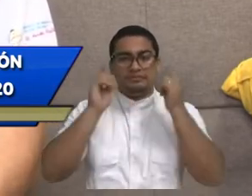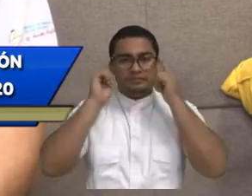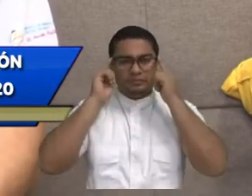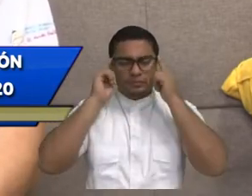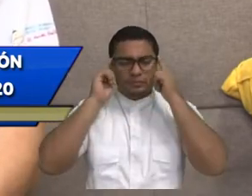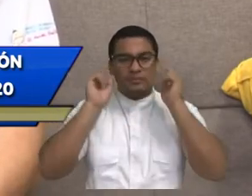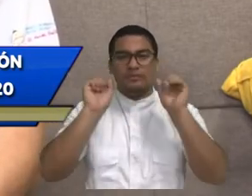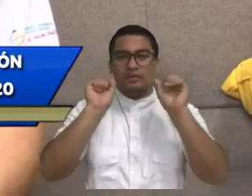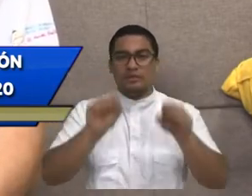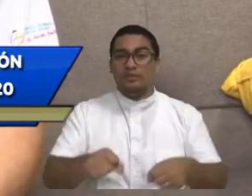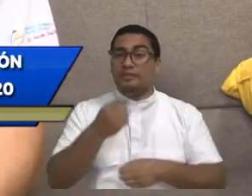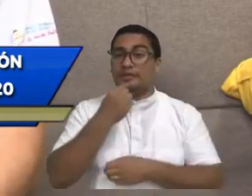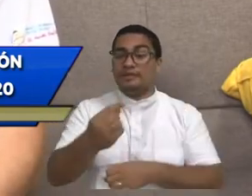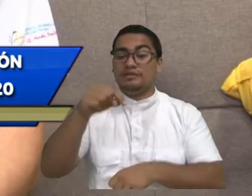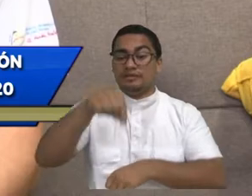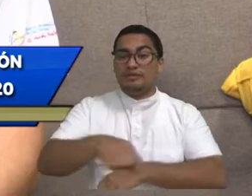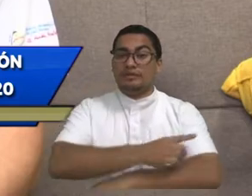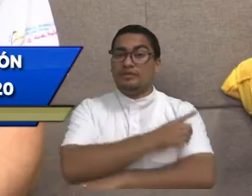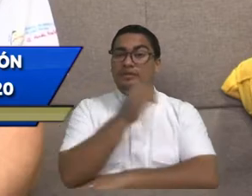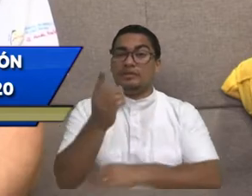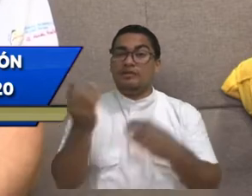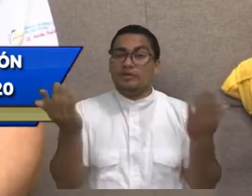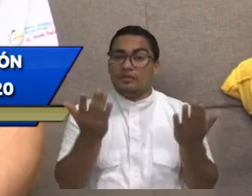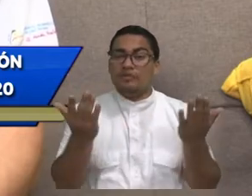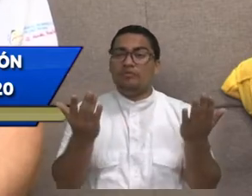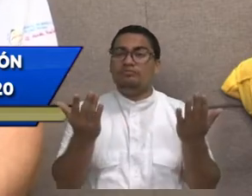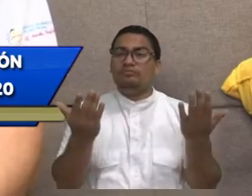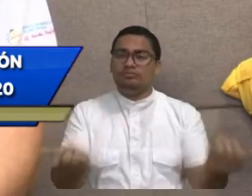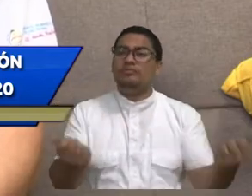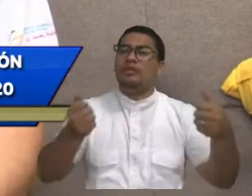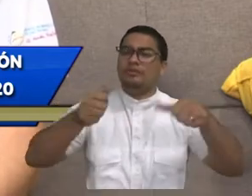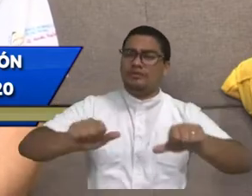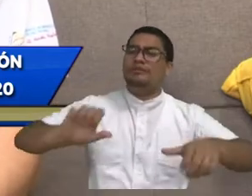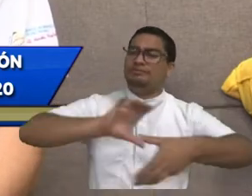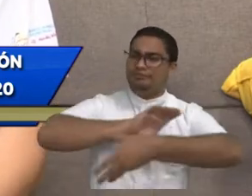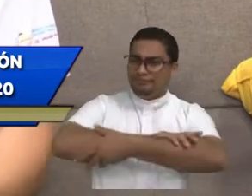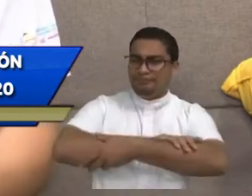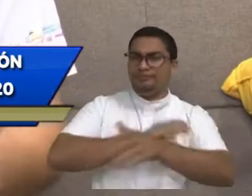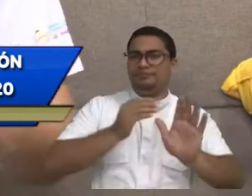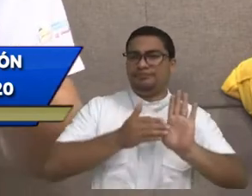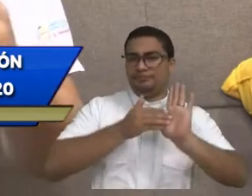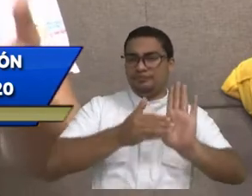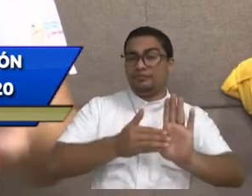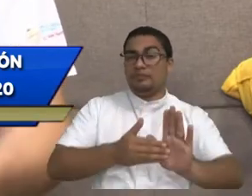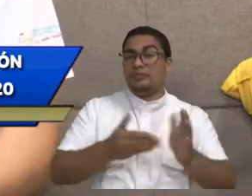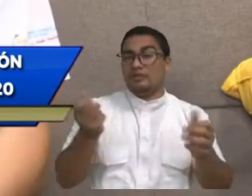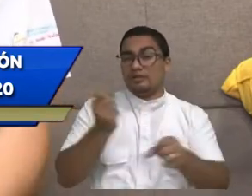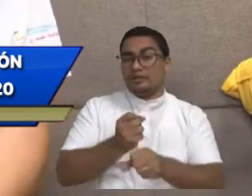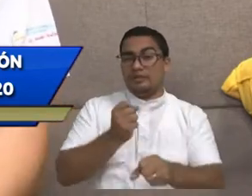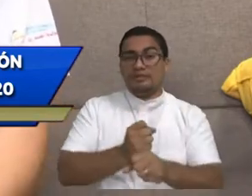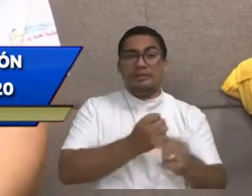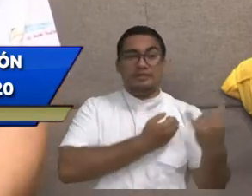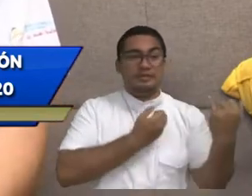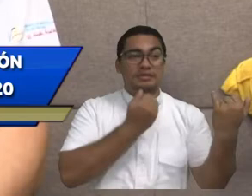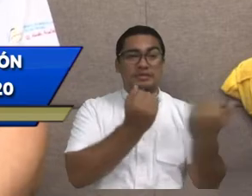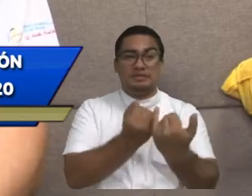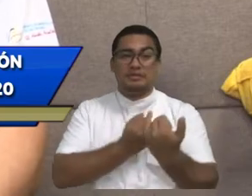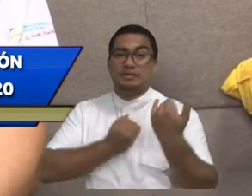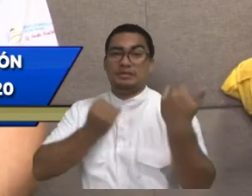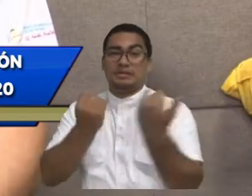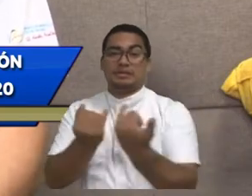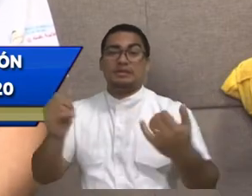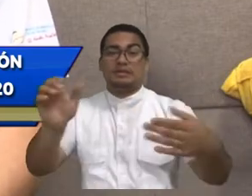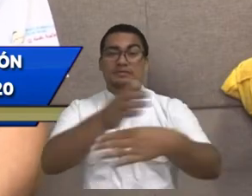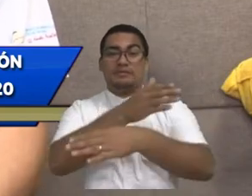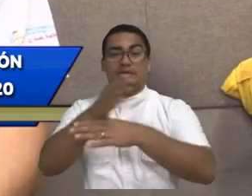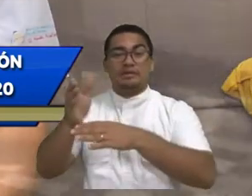que a través de este modelo de alianzas de trabajo conjunto de las instituciones así como con las organizaciones en el